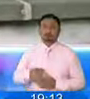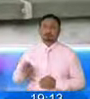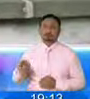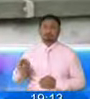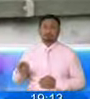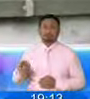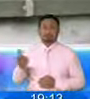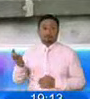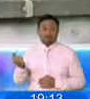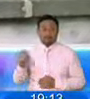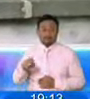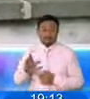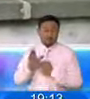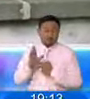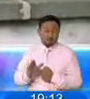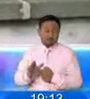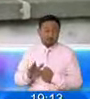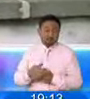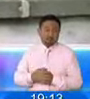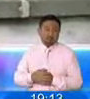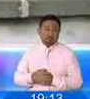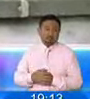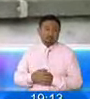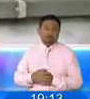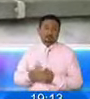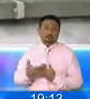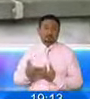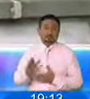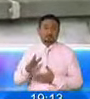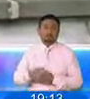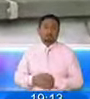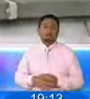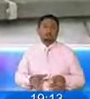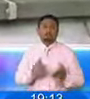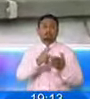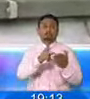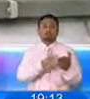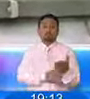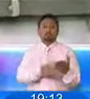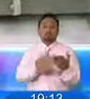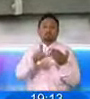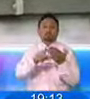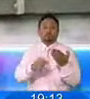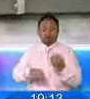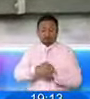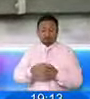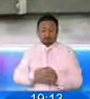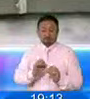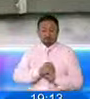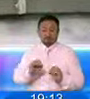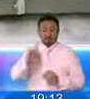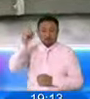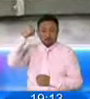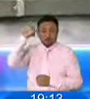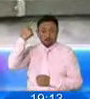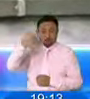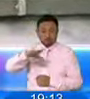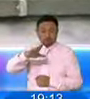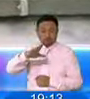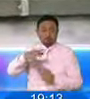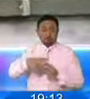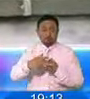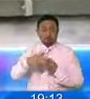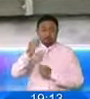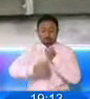demuestra las falencias, si se quiere, de la programación fiscal, porque el gobierno se queda sin liquidez a inicios de año y hace